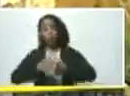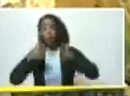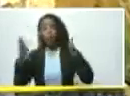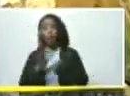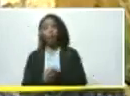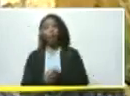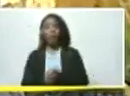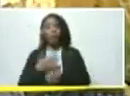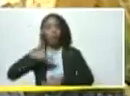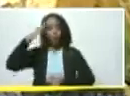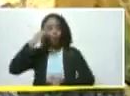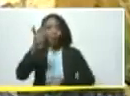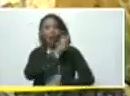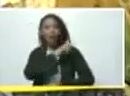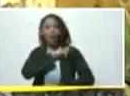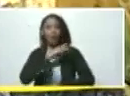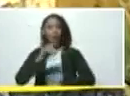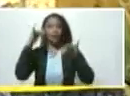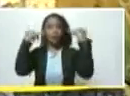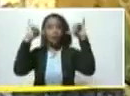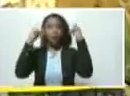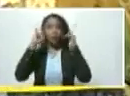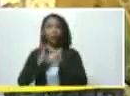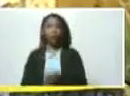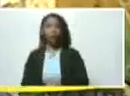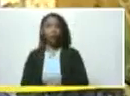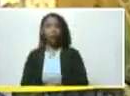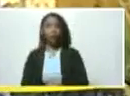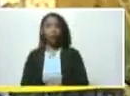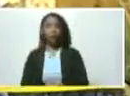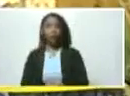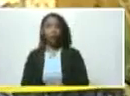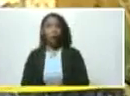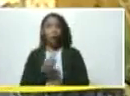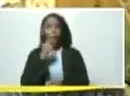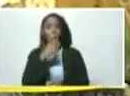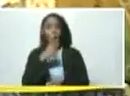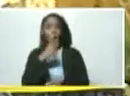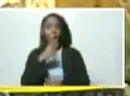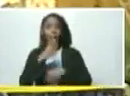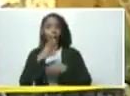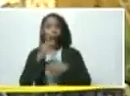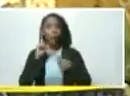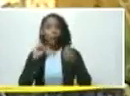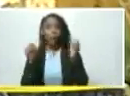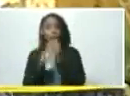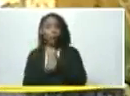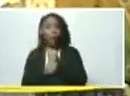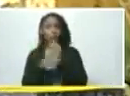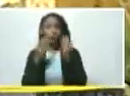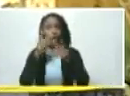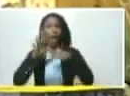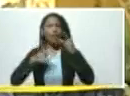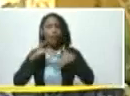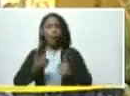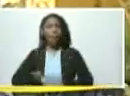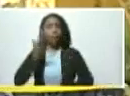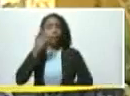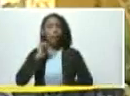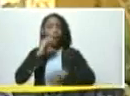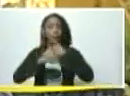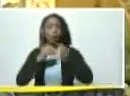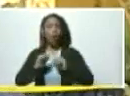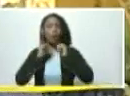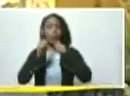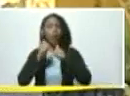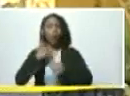en jefe, en el marco de este aniversario, bueno, hemos conducido una serie de actividades muy importantes que surgieron de la misma iniciativa